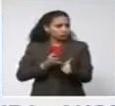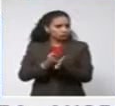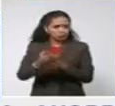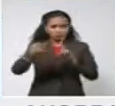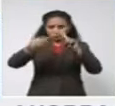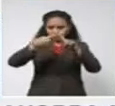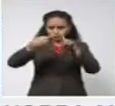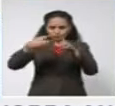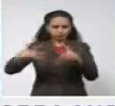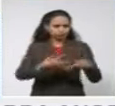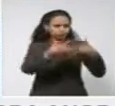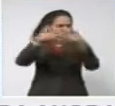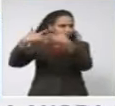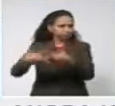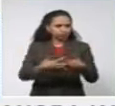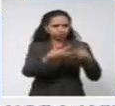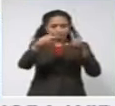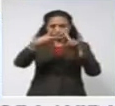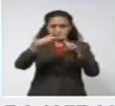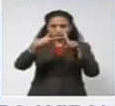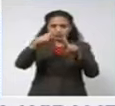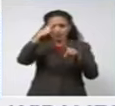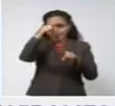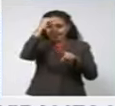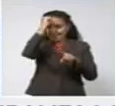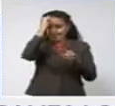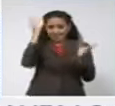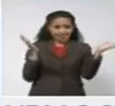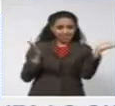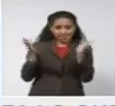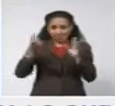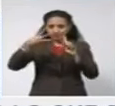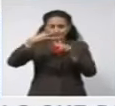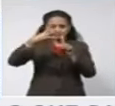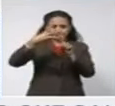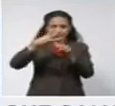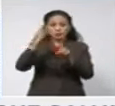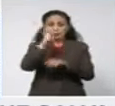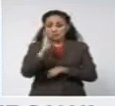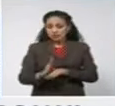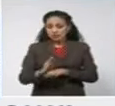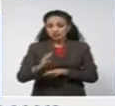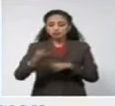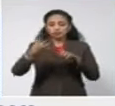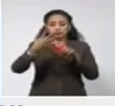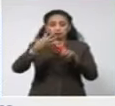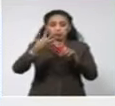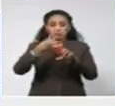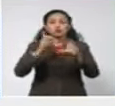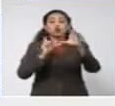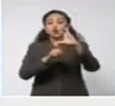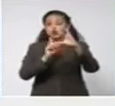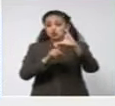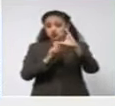Unidos de Norteamérica, la India, Brasil, Rusia, con cifras